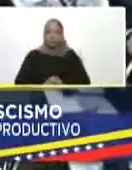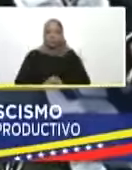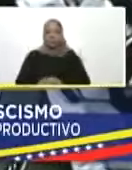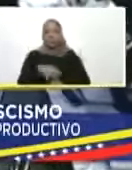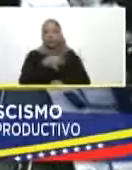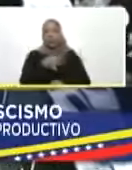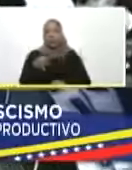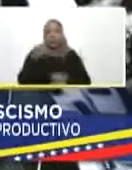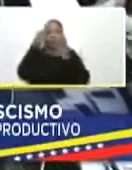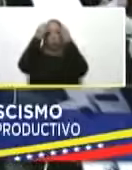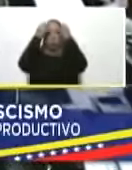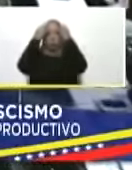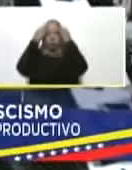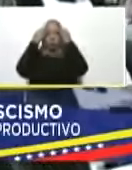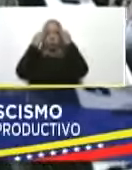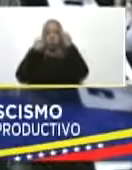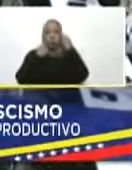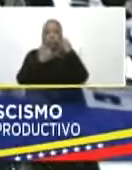Excelente.